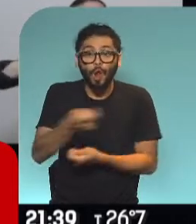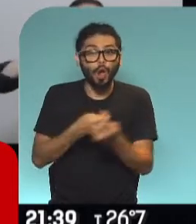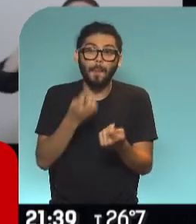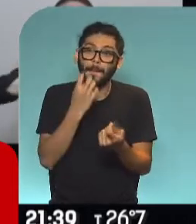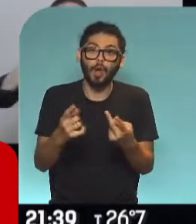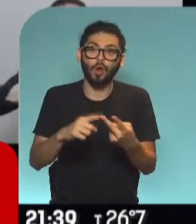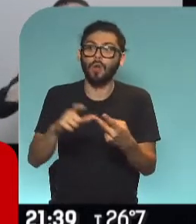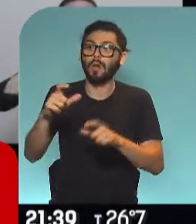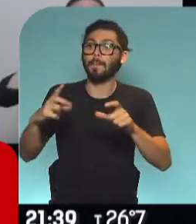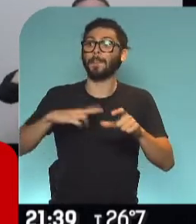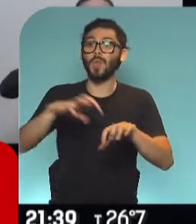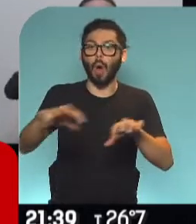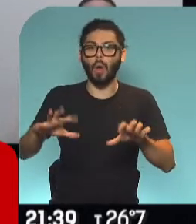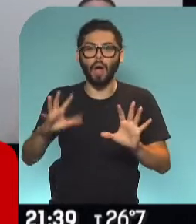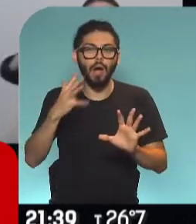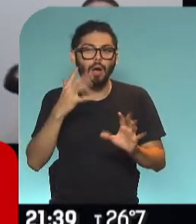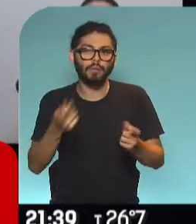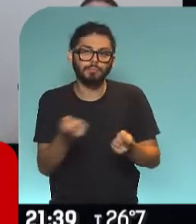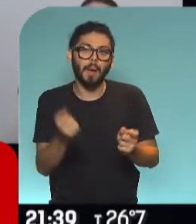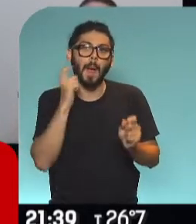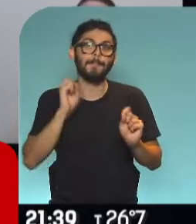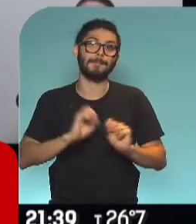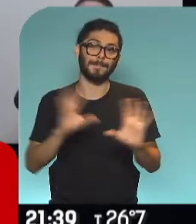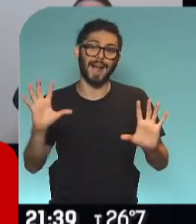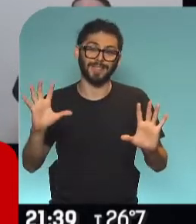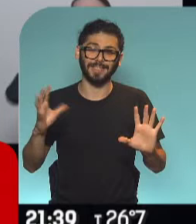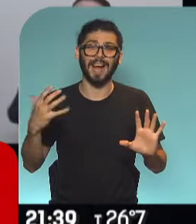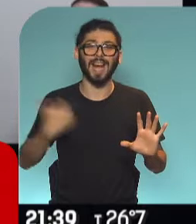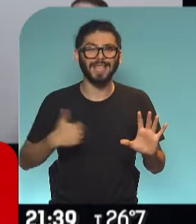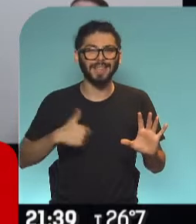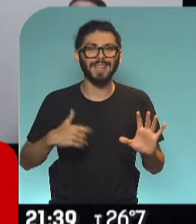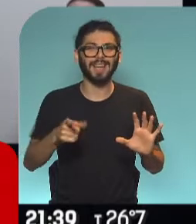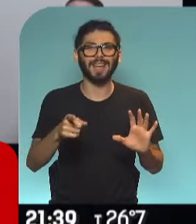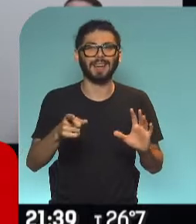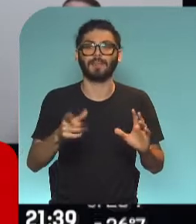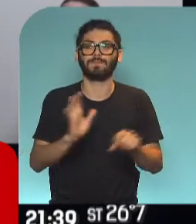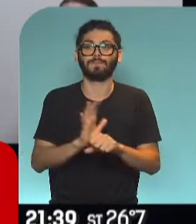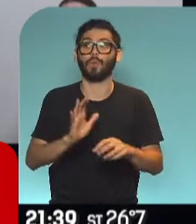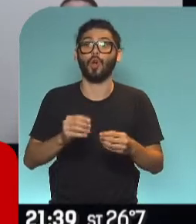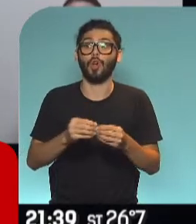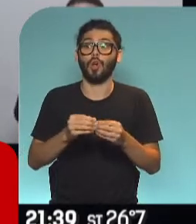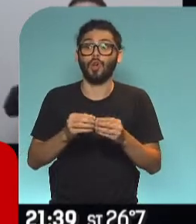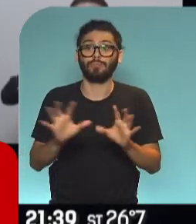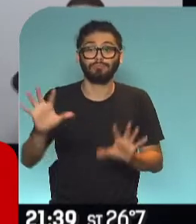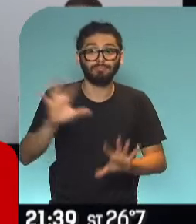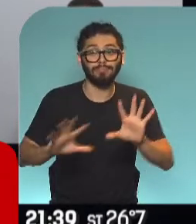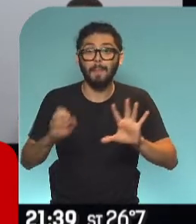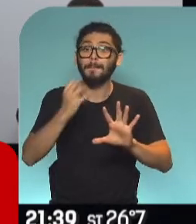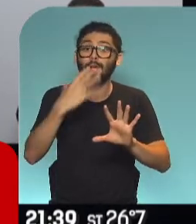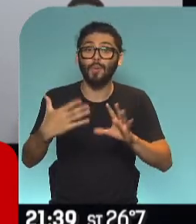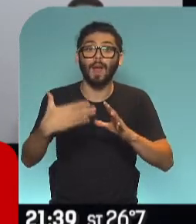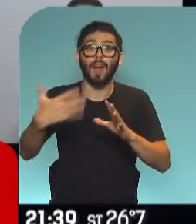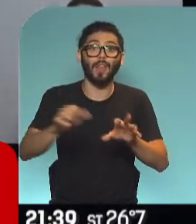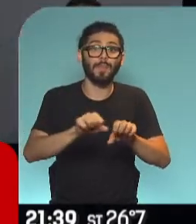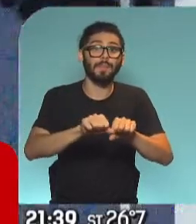al sector privado, y le va a dar a Argentina otra plataforma para poder despegar cuando la